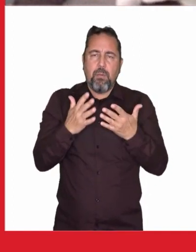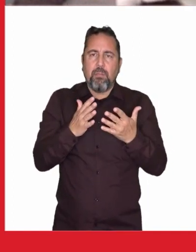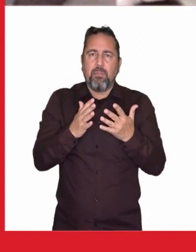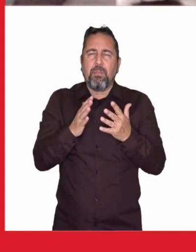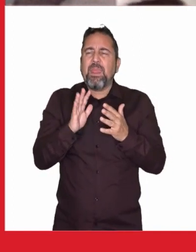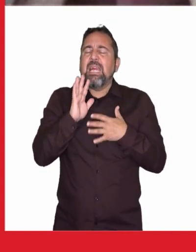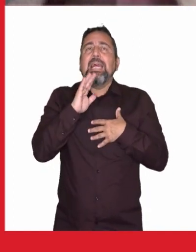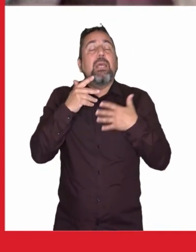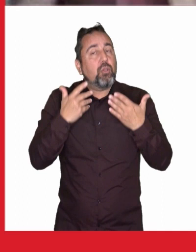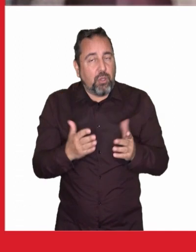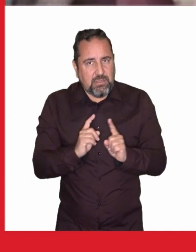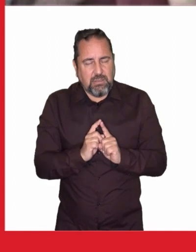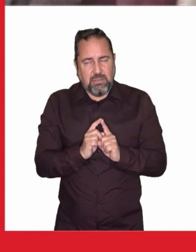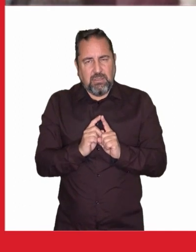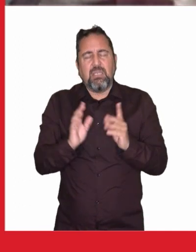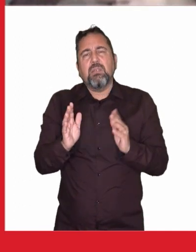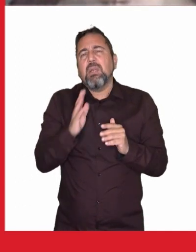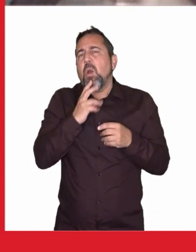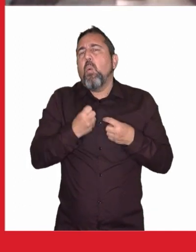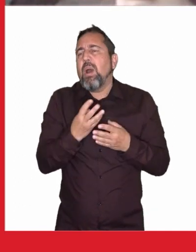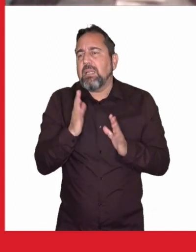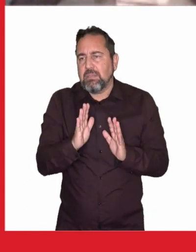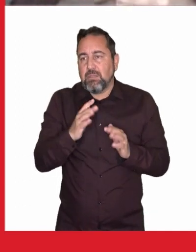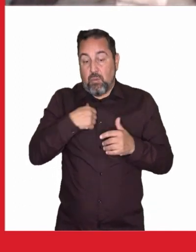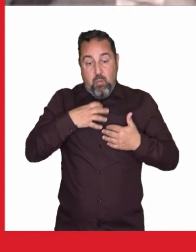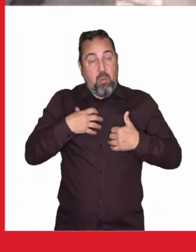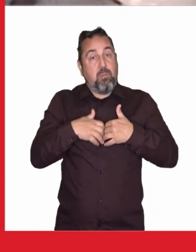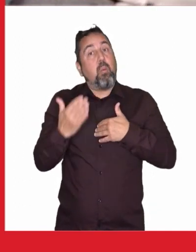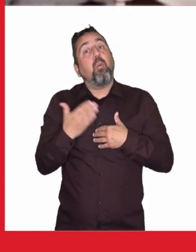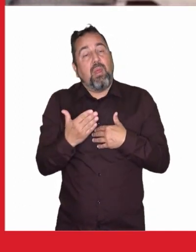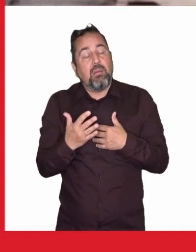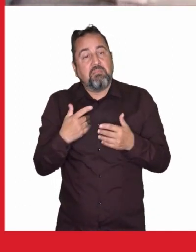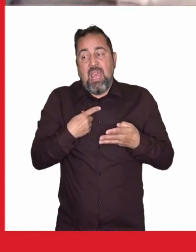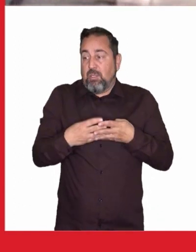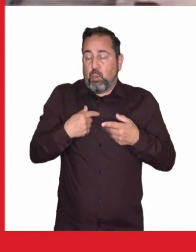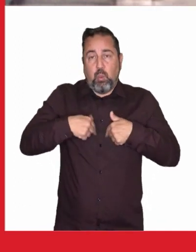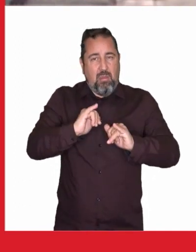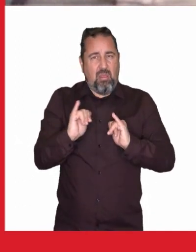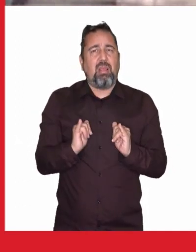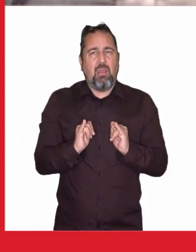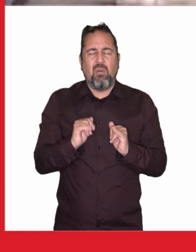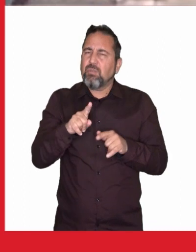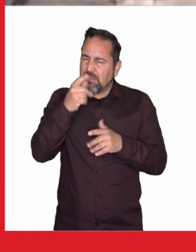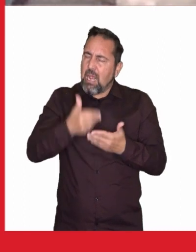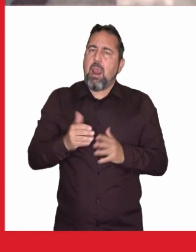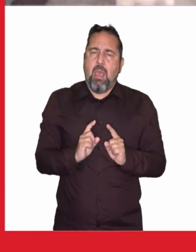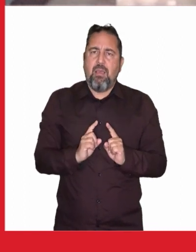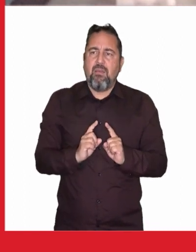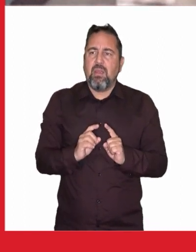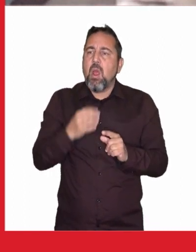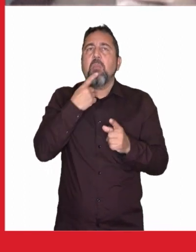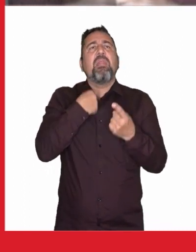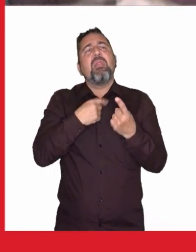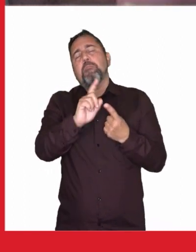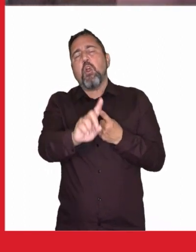clientes. Esto parece un poco así, pero entonces, ¿cuántas unidades puedo producir con la infraestructura